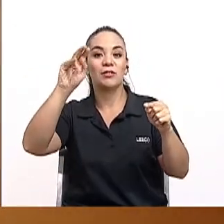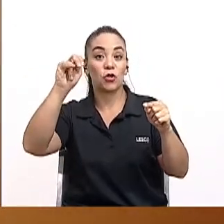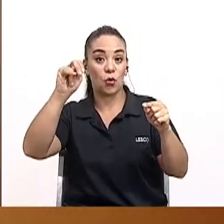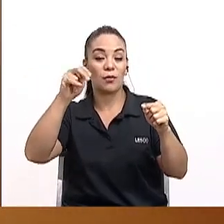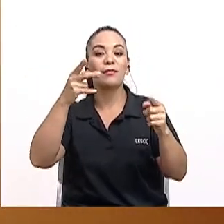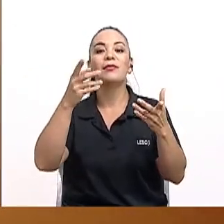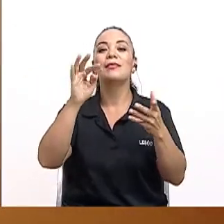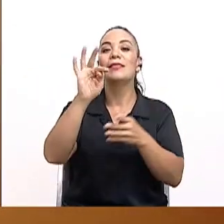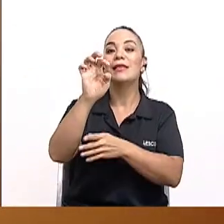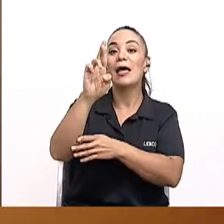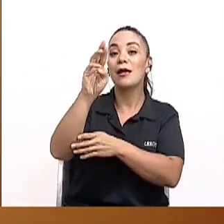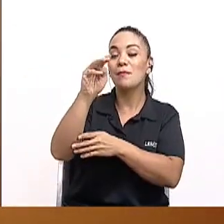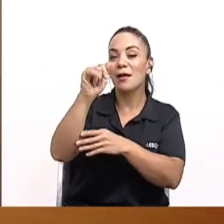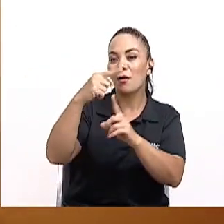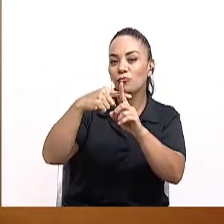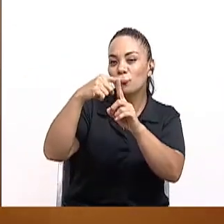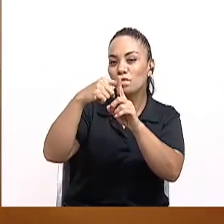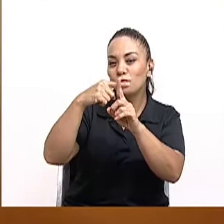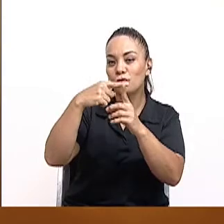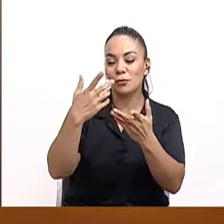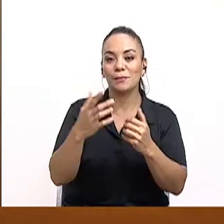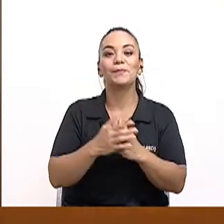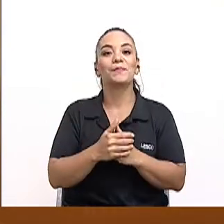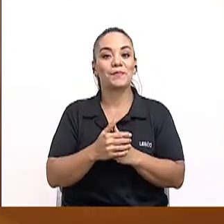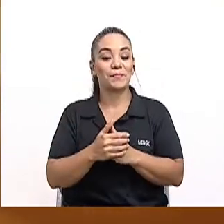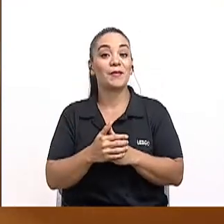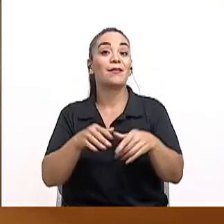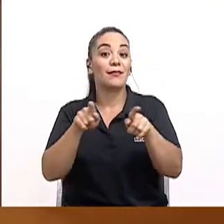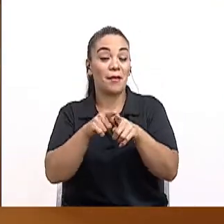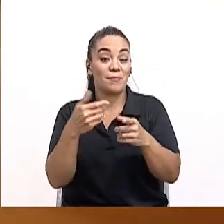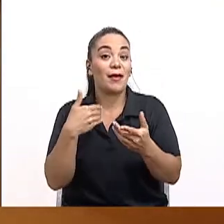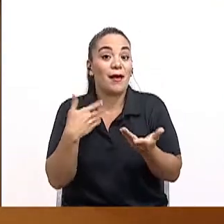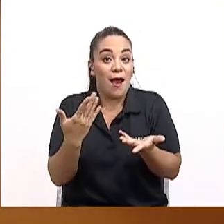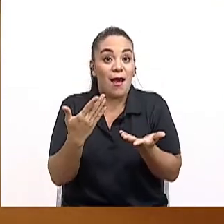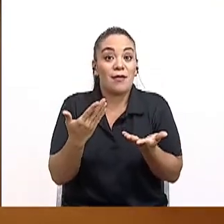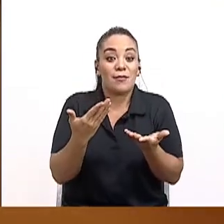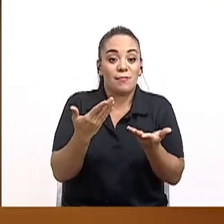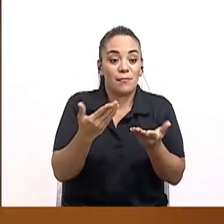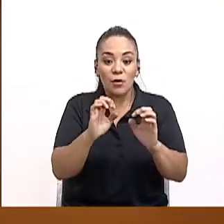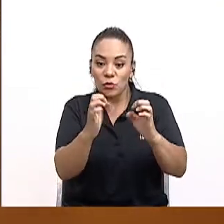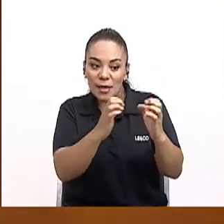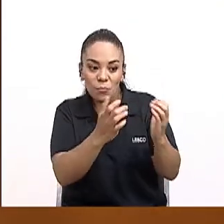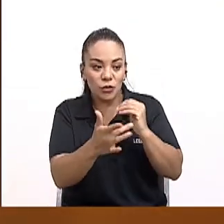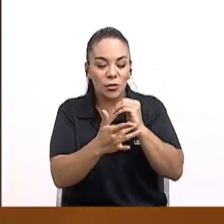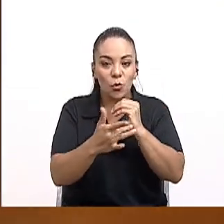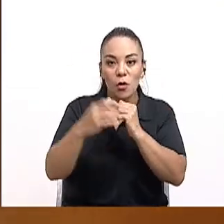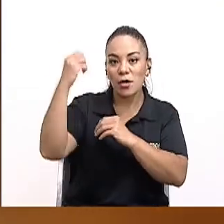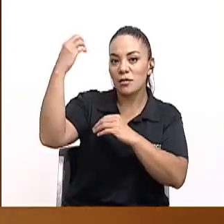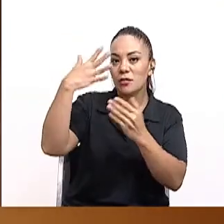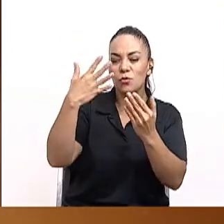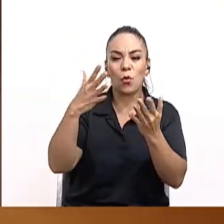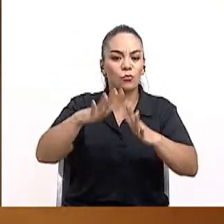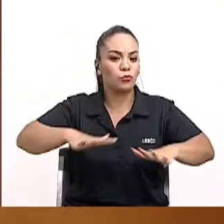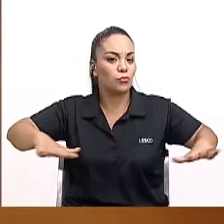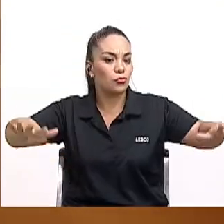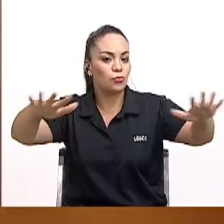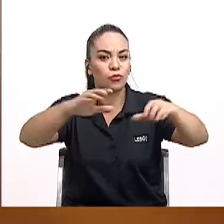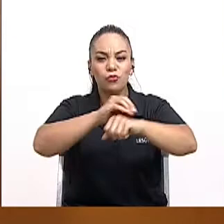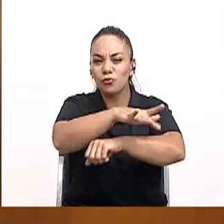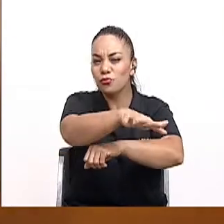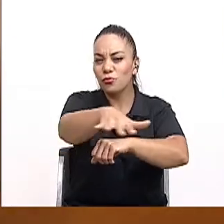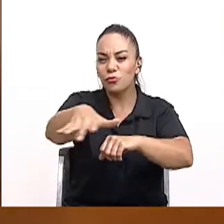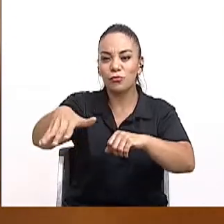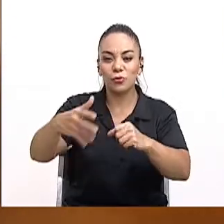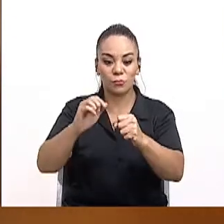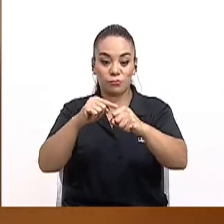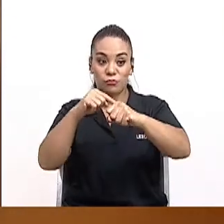radiaciones alrededor de los equipos tecnológicos, del Sol. Tenemos radiación en toda parte. Así que no